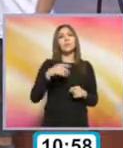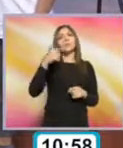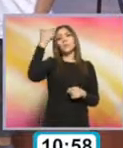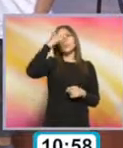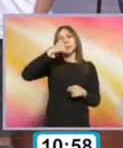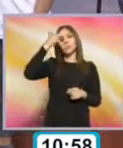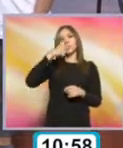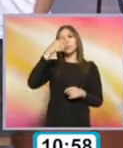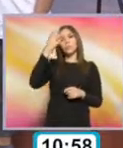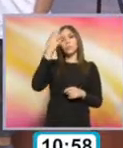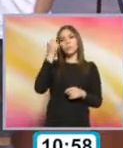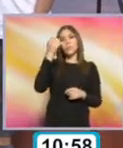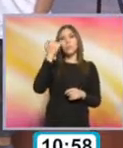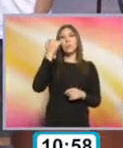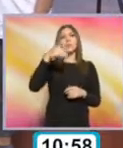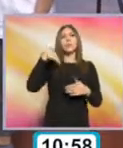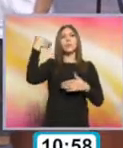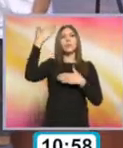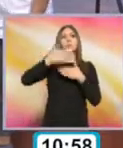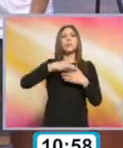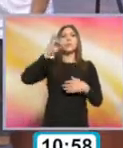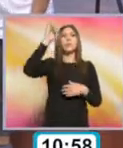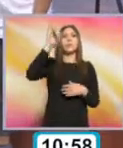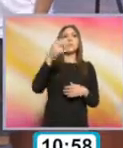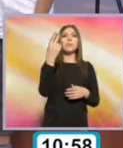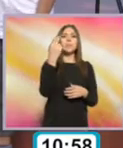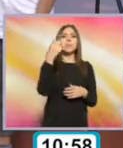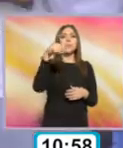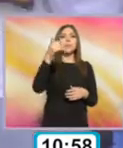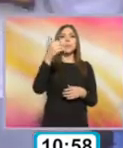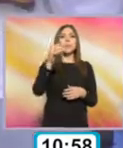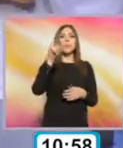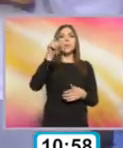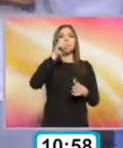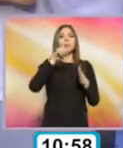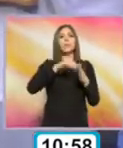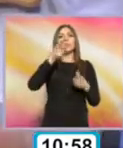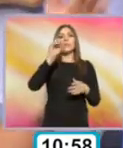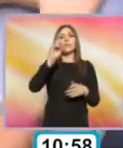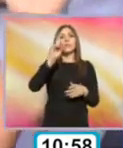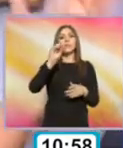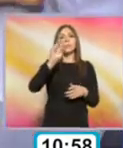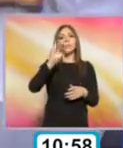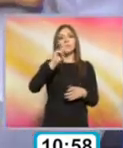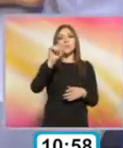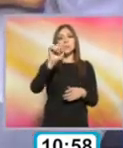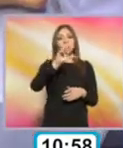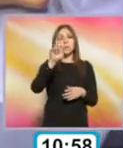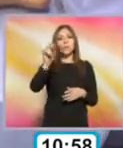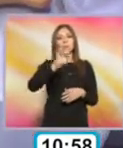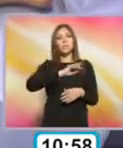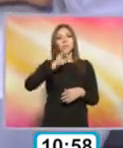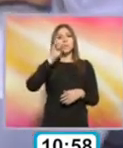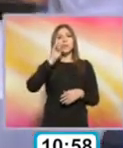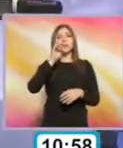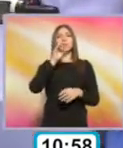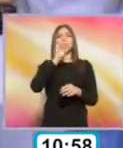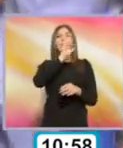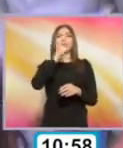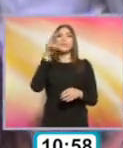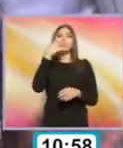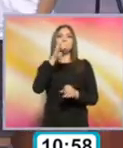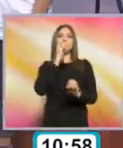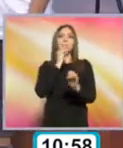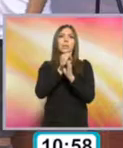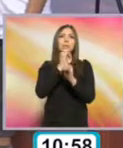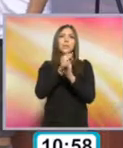Y el jueves siguiente, que es Jueves 25 de mayo, en Foro Bizarro. Así que pueden checar todas nuestras fechas en nuestra página también. A